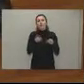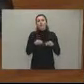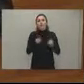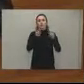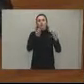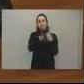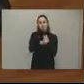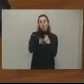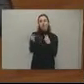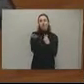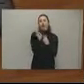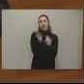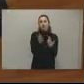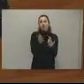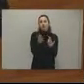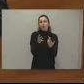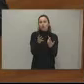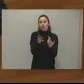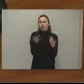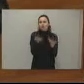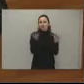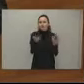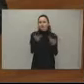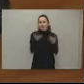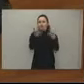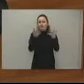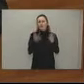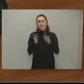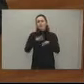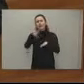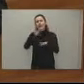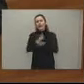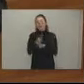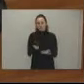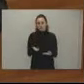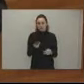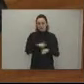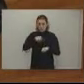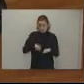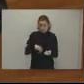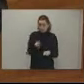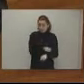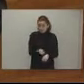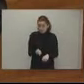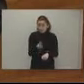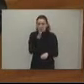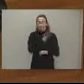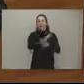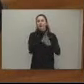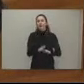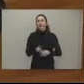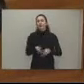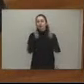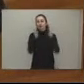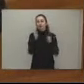la autovía a la espina haciéndose a la vez? Es decir, pero a usted eso en realidad no le interesa